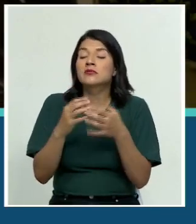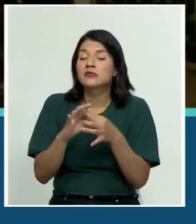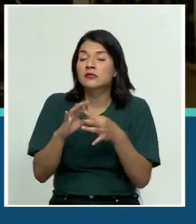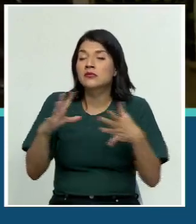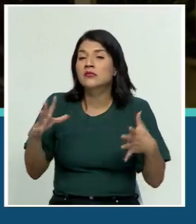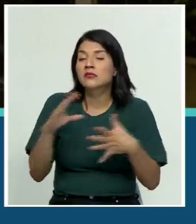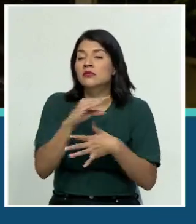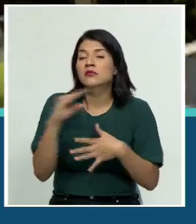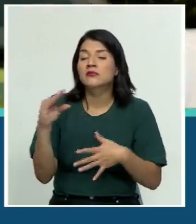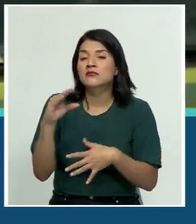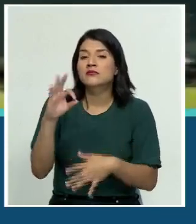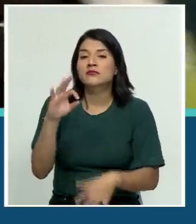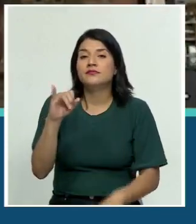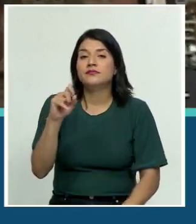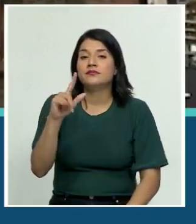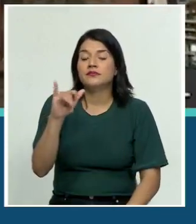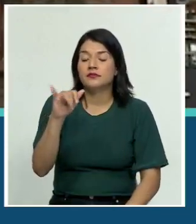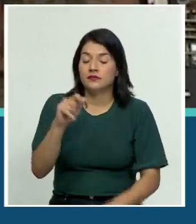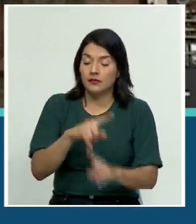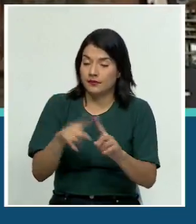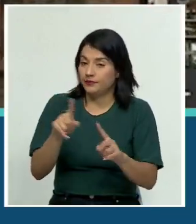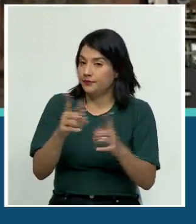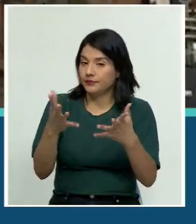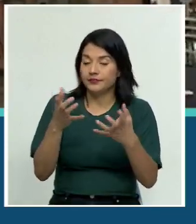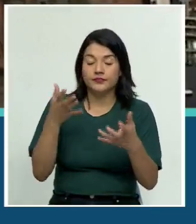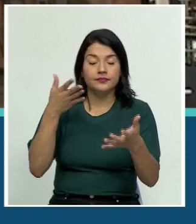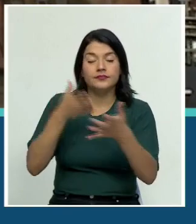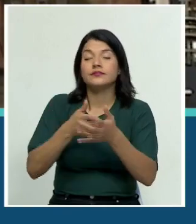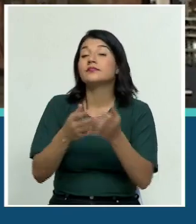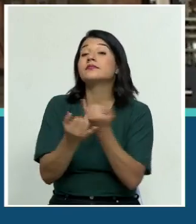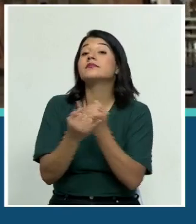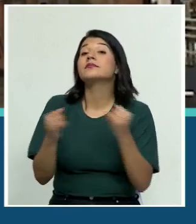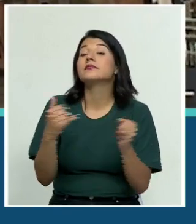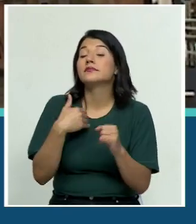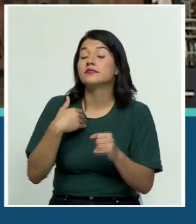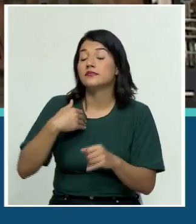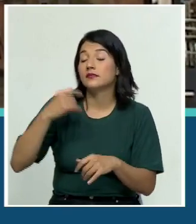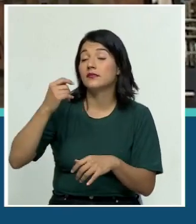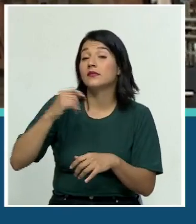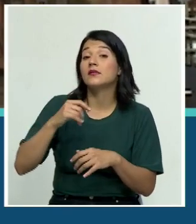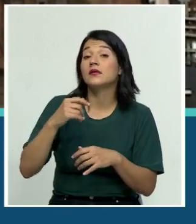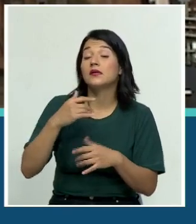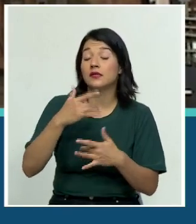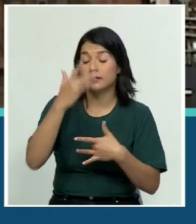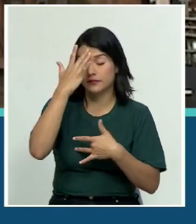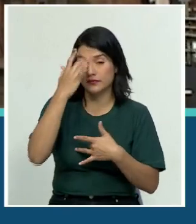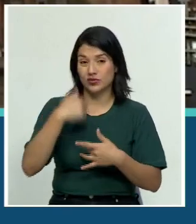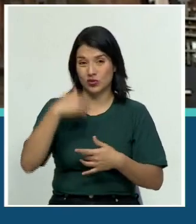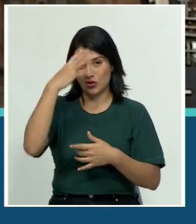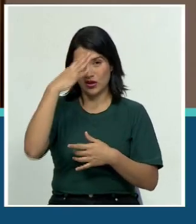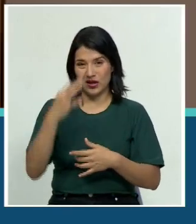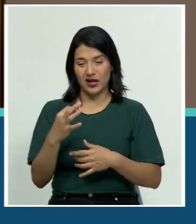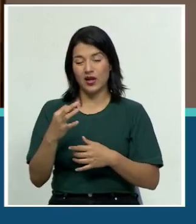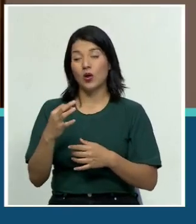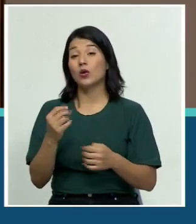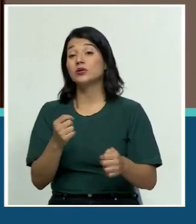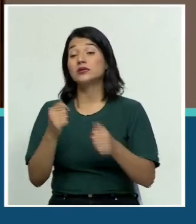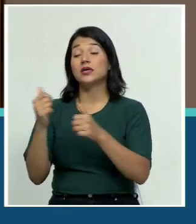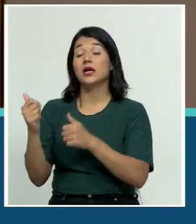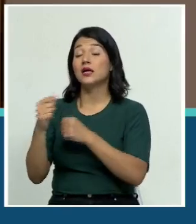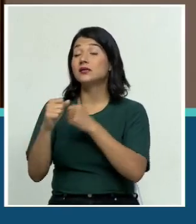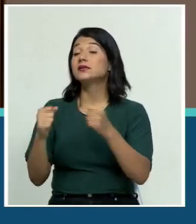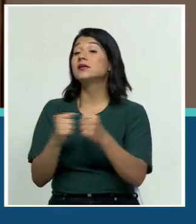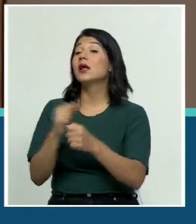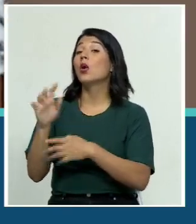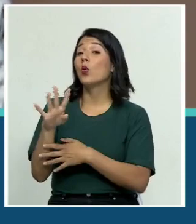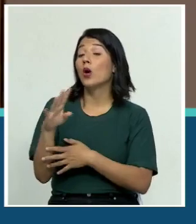Fiscalía, esto sin afectar la autonomía del Poder Judicial. Sacar Sala Cuarta de la Corte, sacar o valorar la